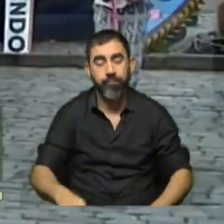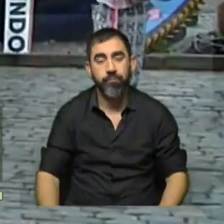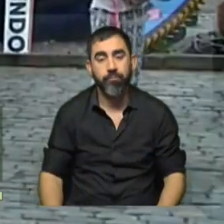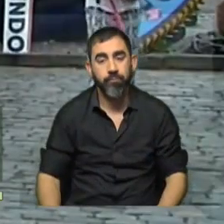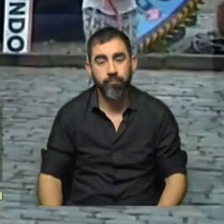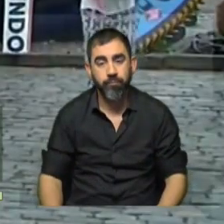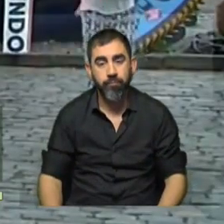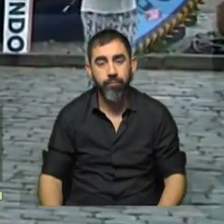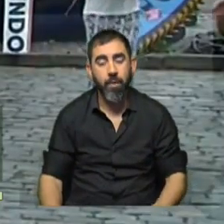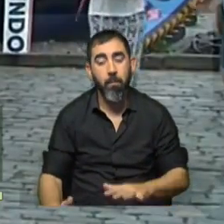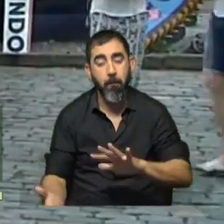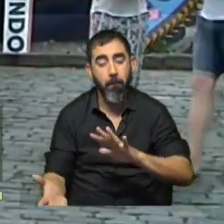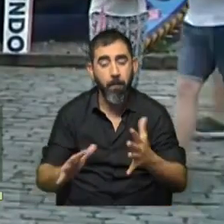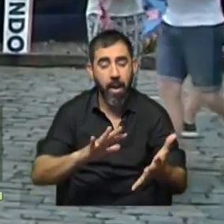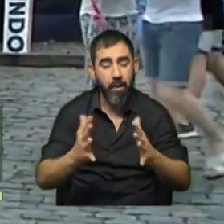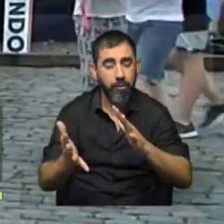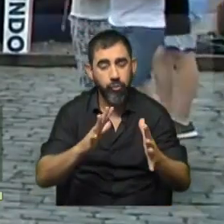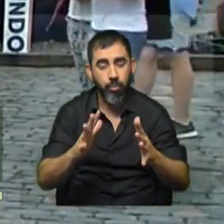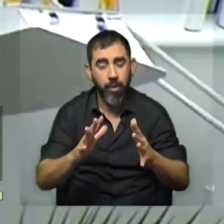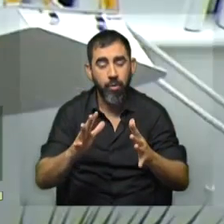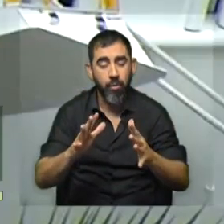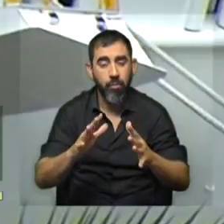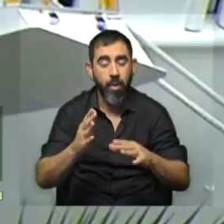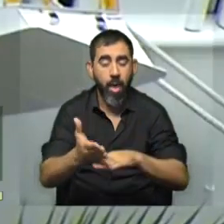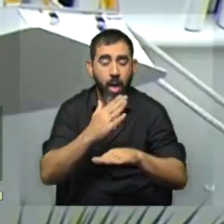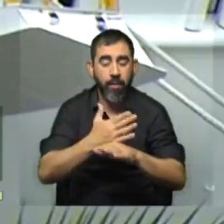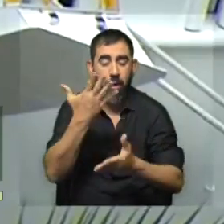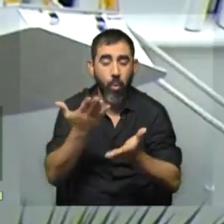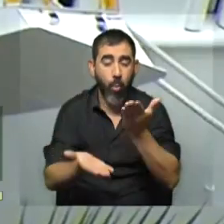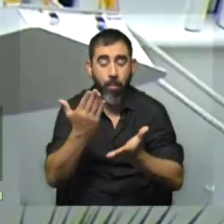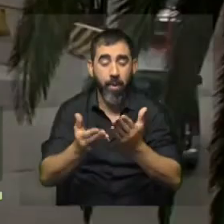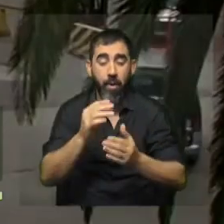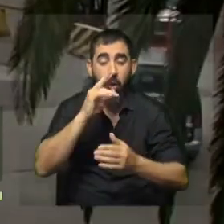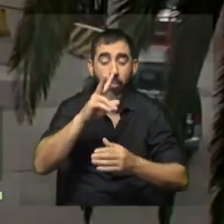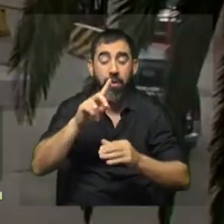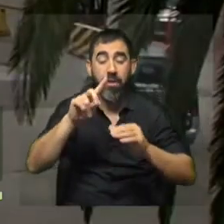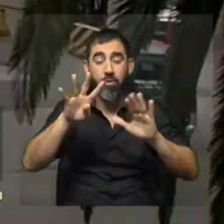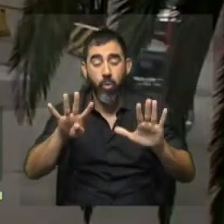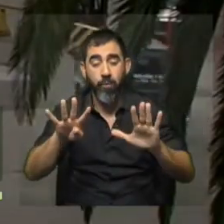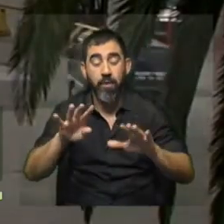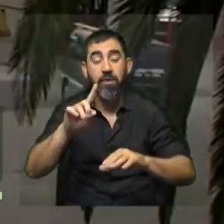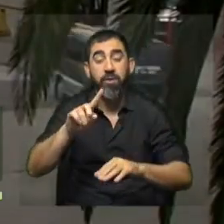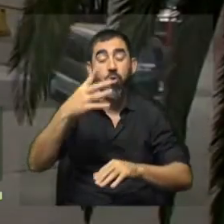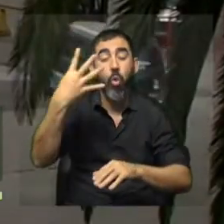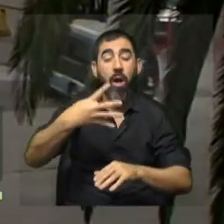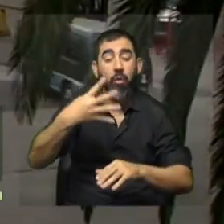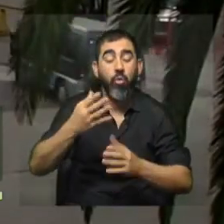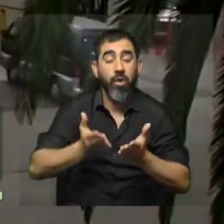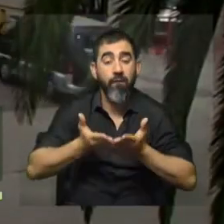menos teniendo los cálculos de las temporadas anteriores. La anterior, en 2019, tuvo 114